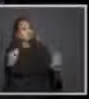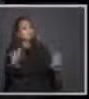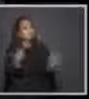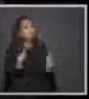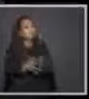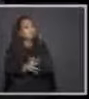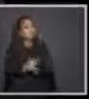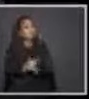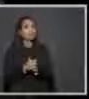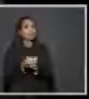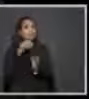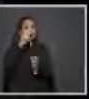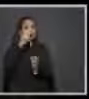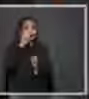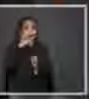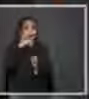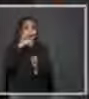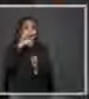Telecán.